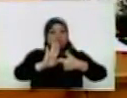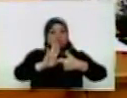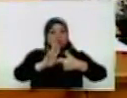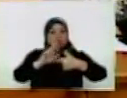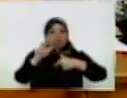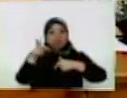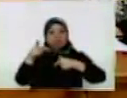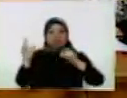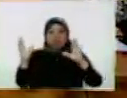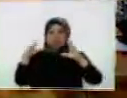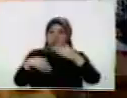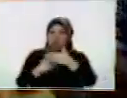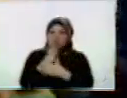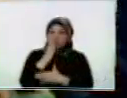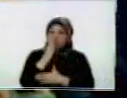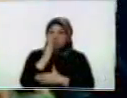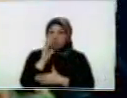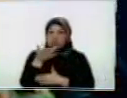la medianoche.